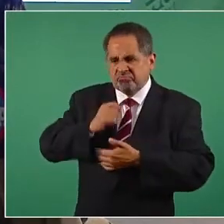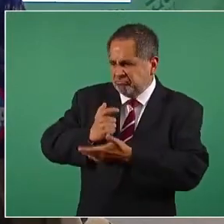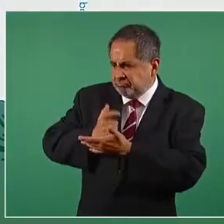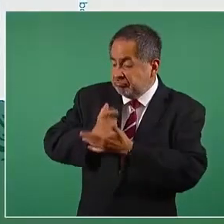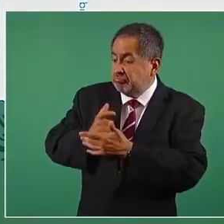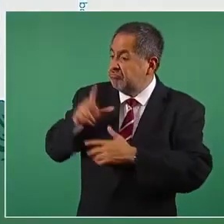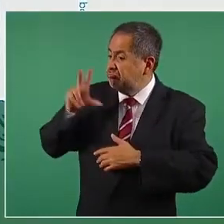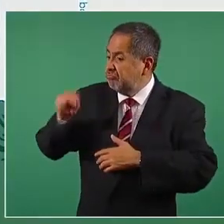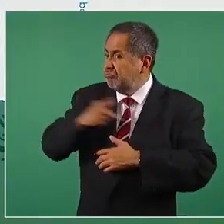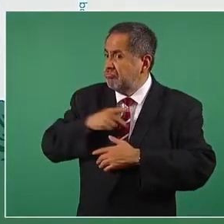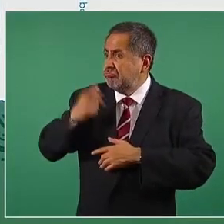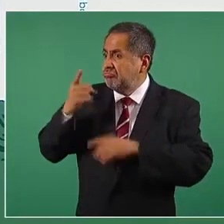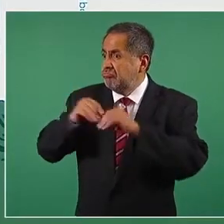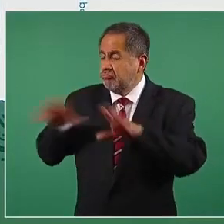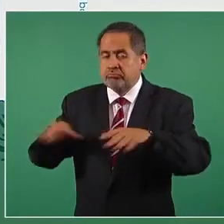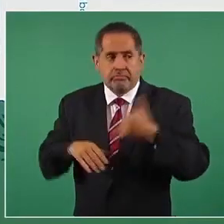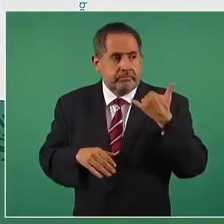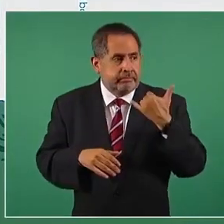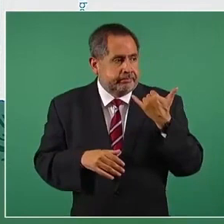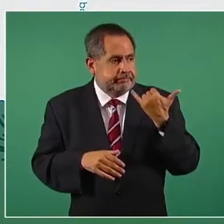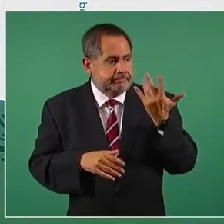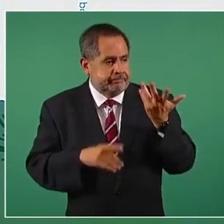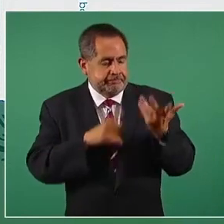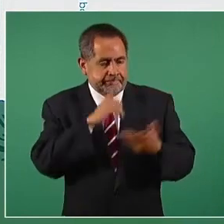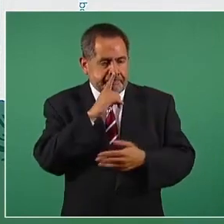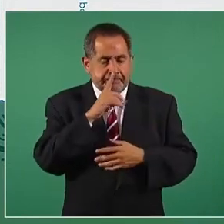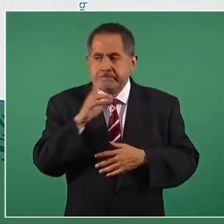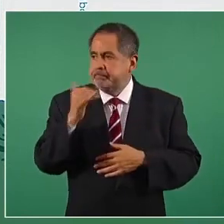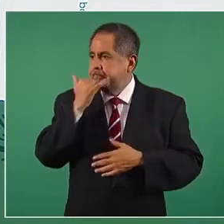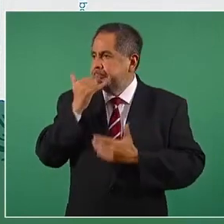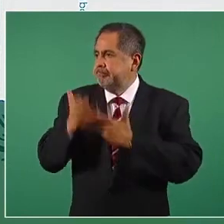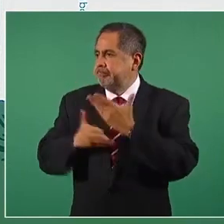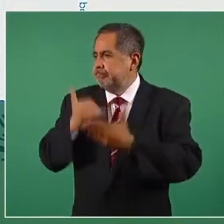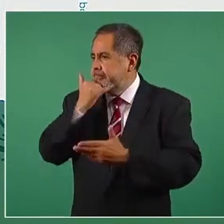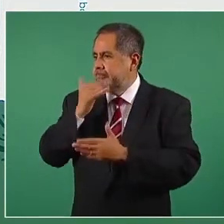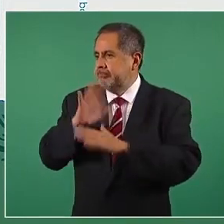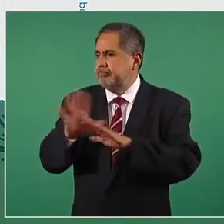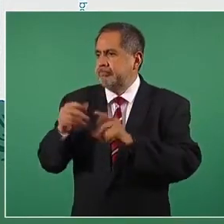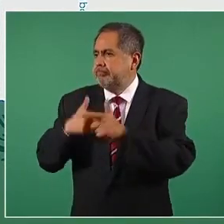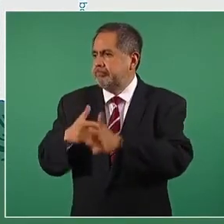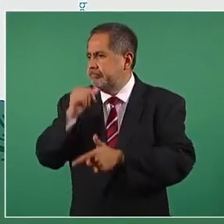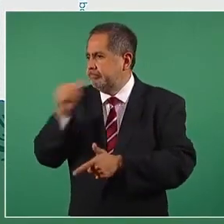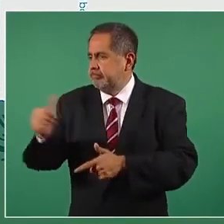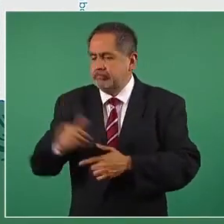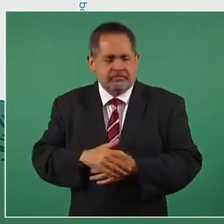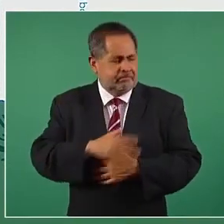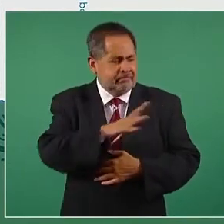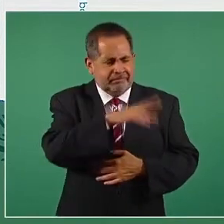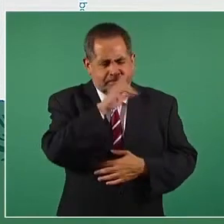y ahí se acabó la entrevista. Y le dije: no te preocupes,